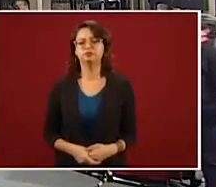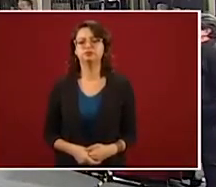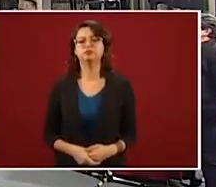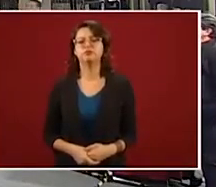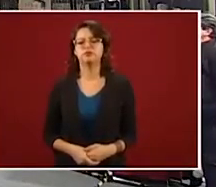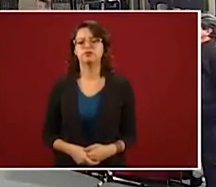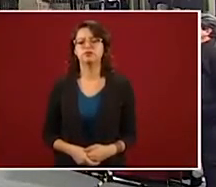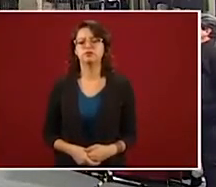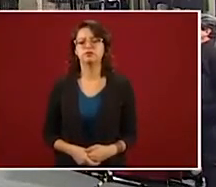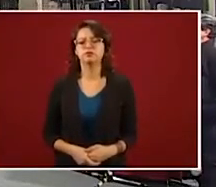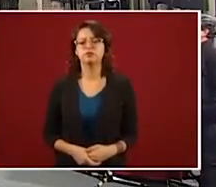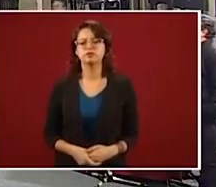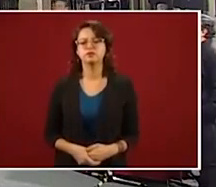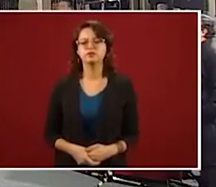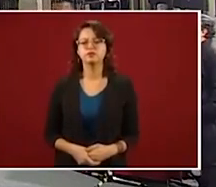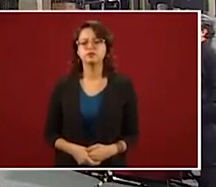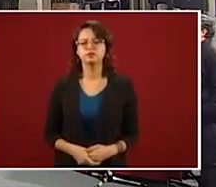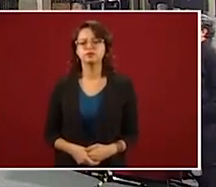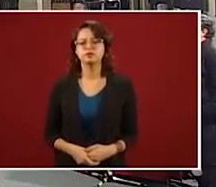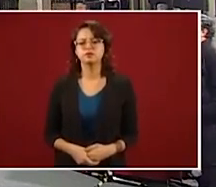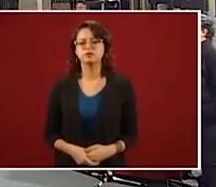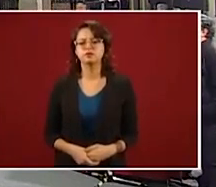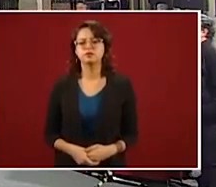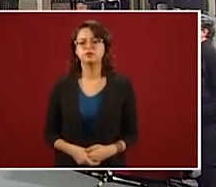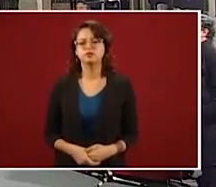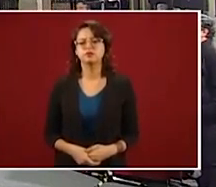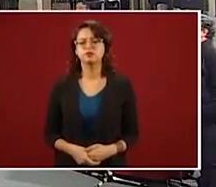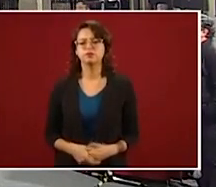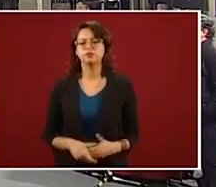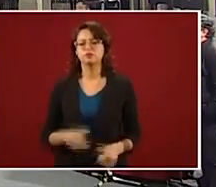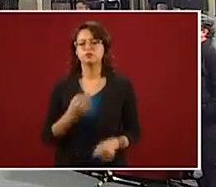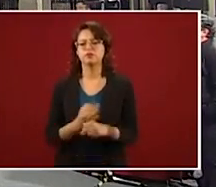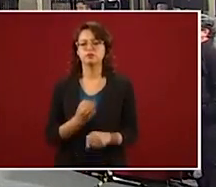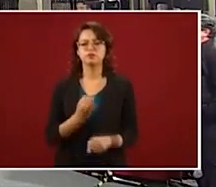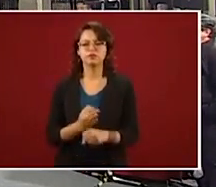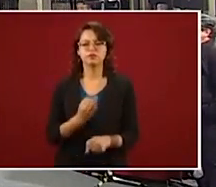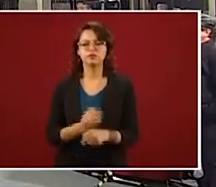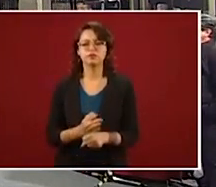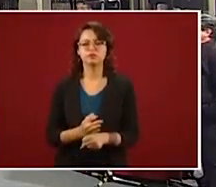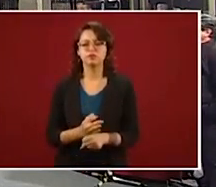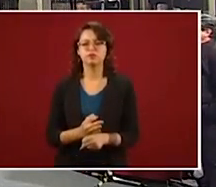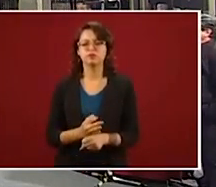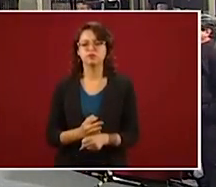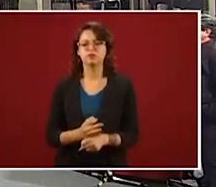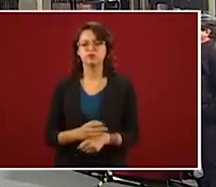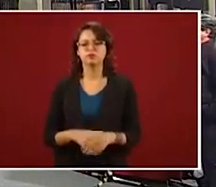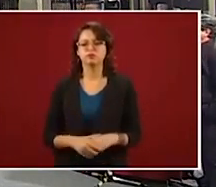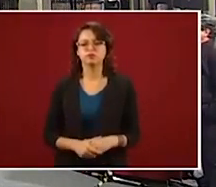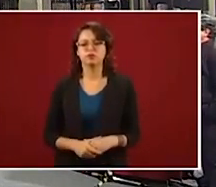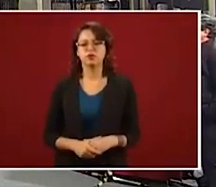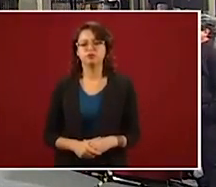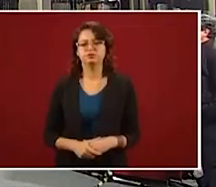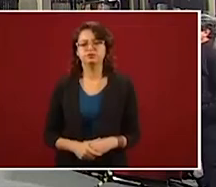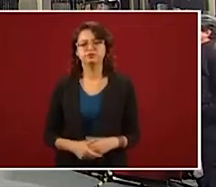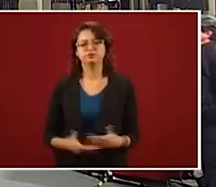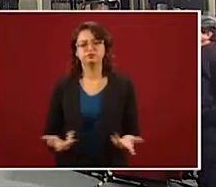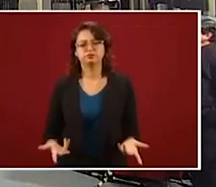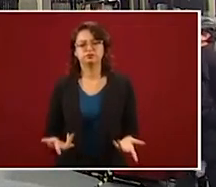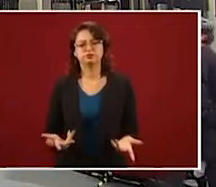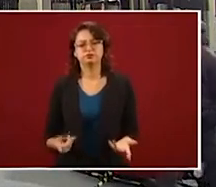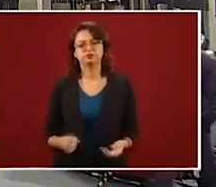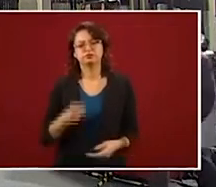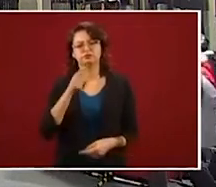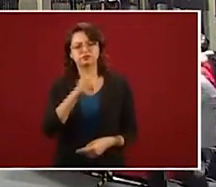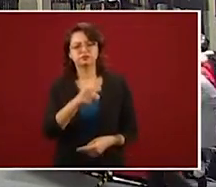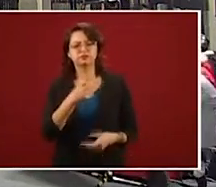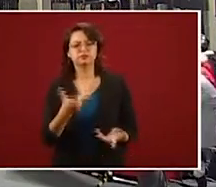Sí, ahora mismo vamos a… sí. Porque se está hablando de enfoques